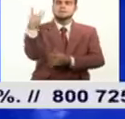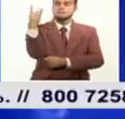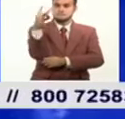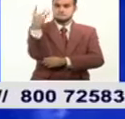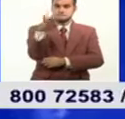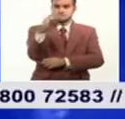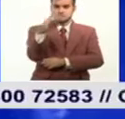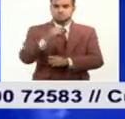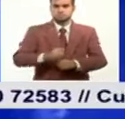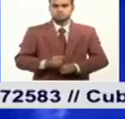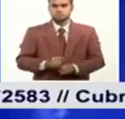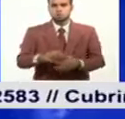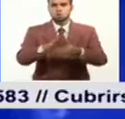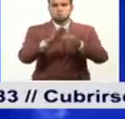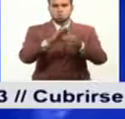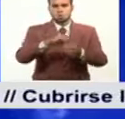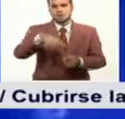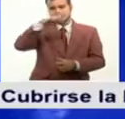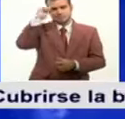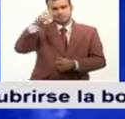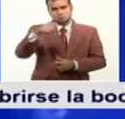cada uno.